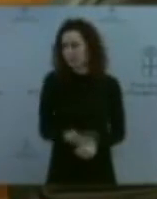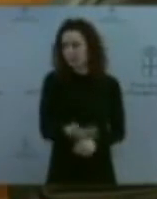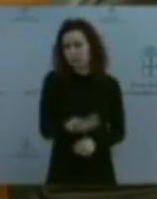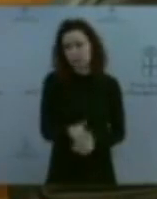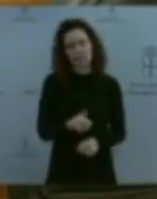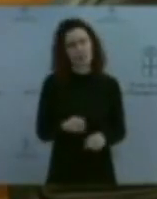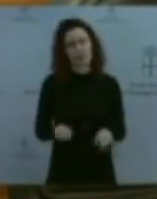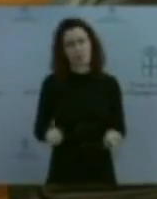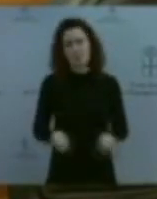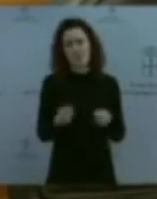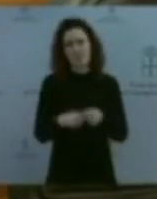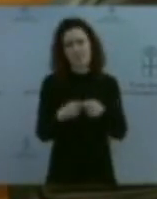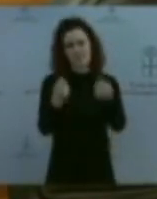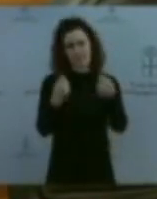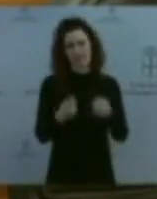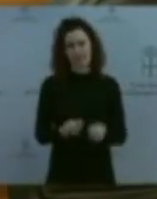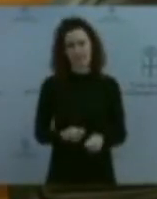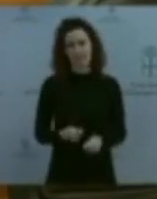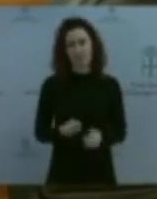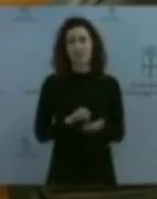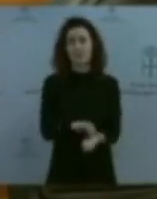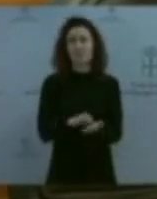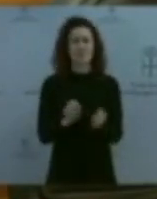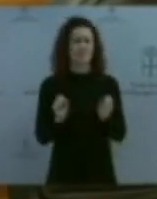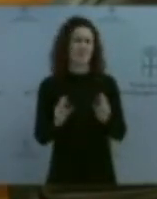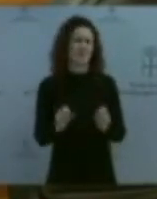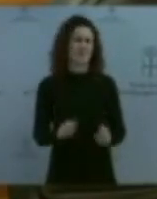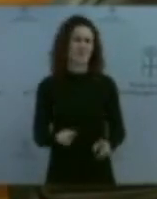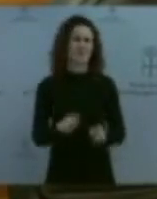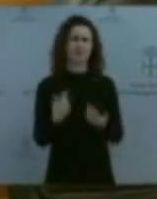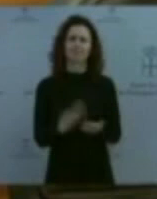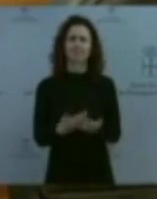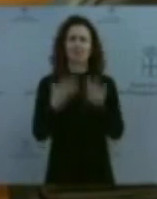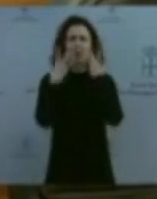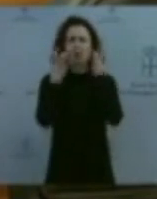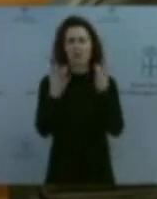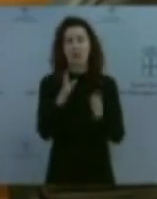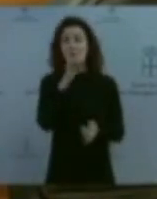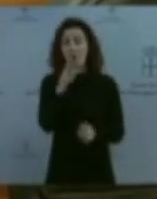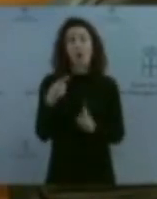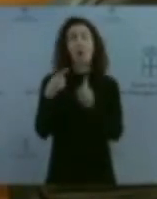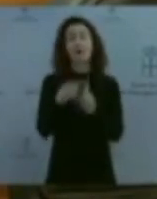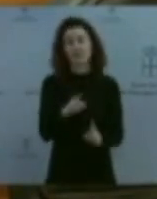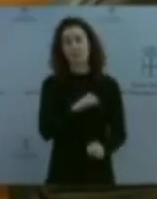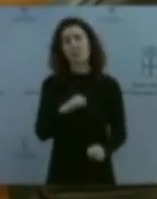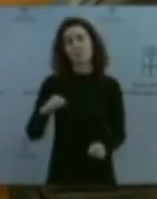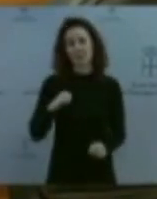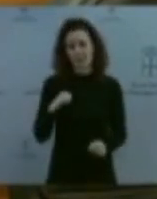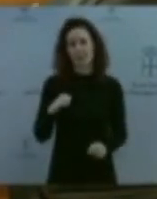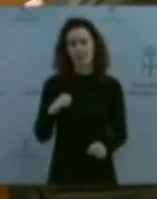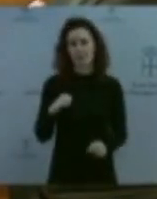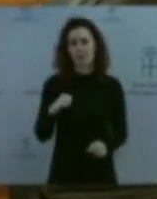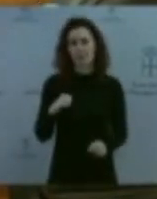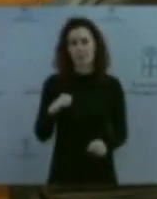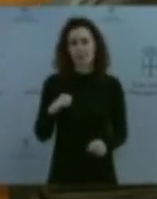los servicios empeoran de forma notable, porque el objetivo de una privatización no es, nunca lo ha sido, mejorar